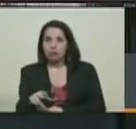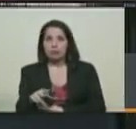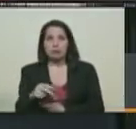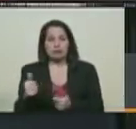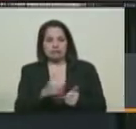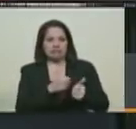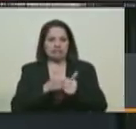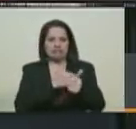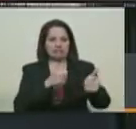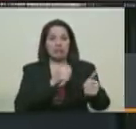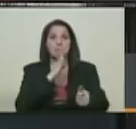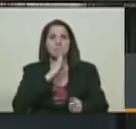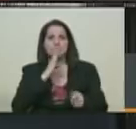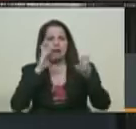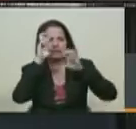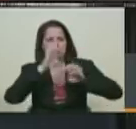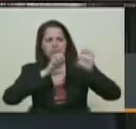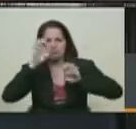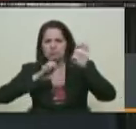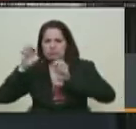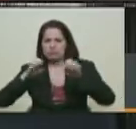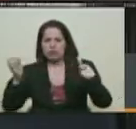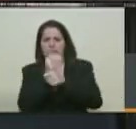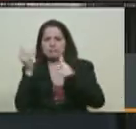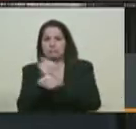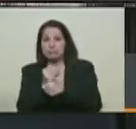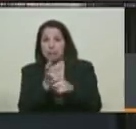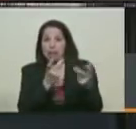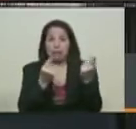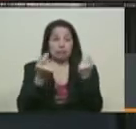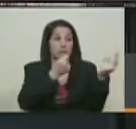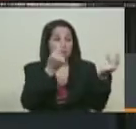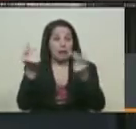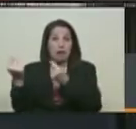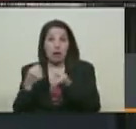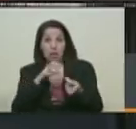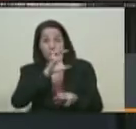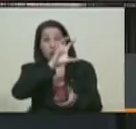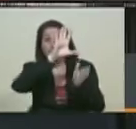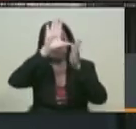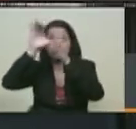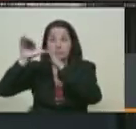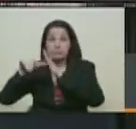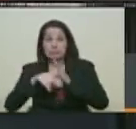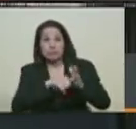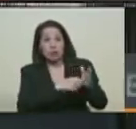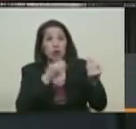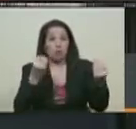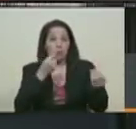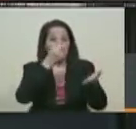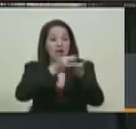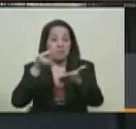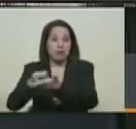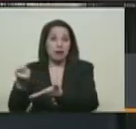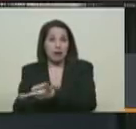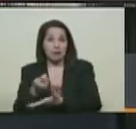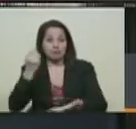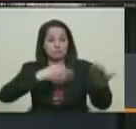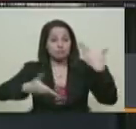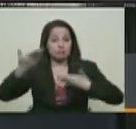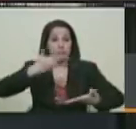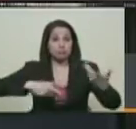persiguiendo las cuentas bancarias, el dinero que tiene el país para pagar sus operaciones comerciales de